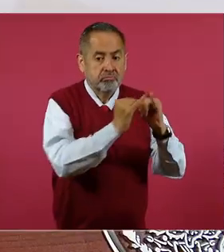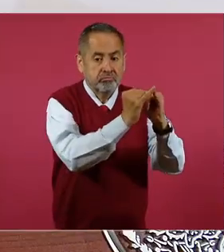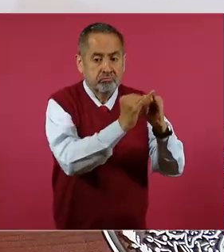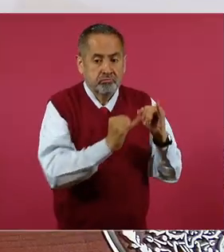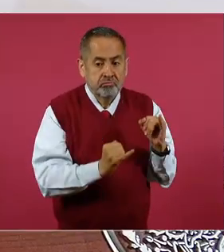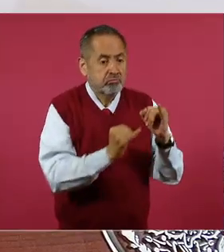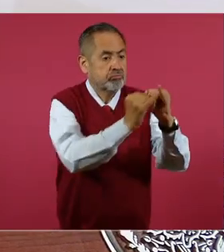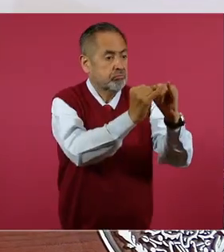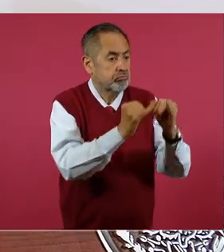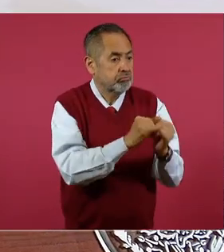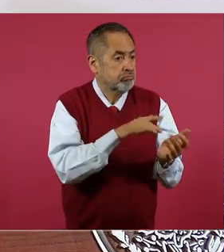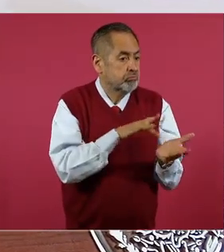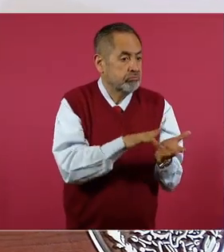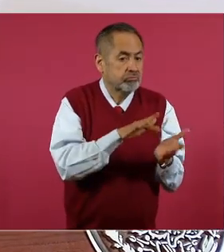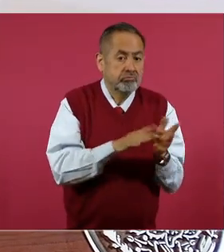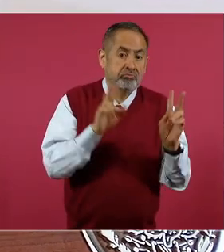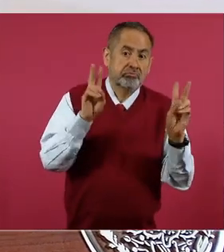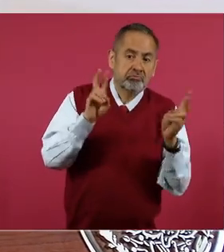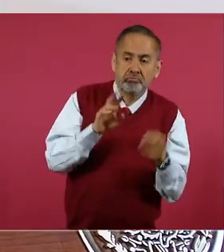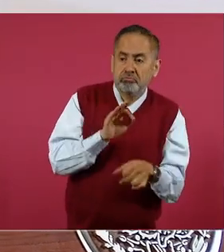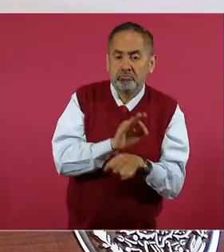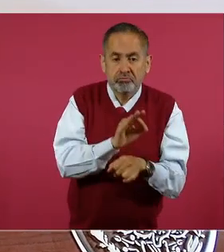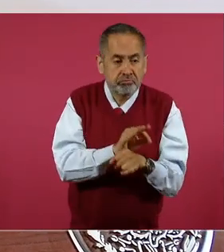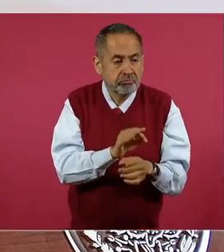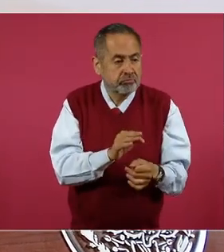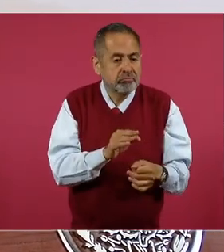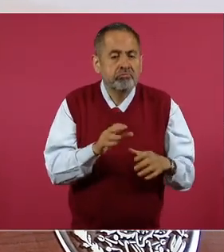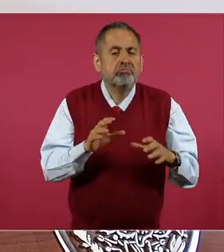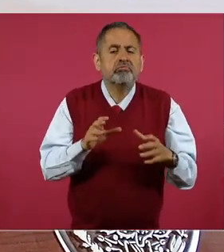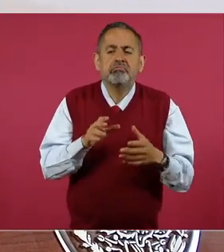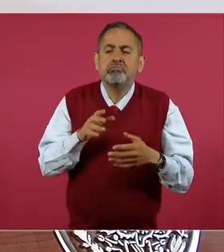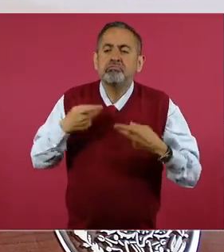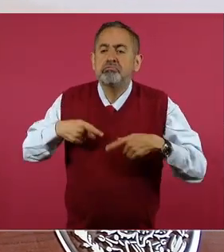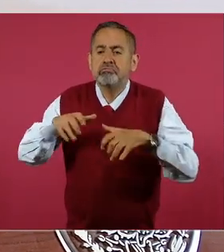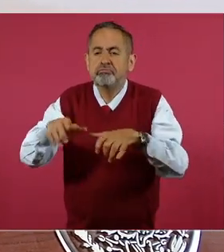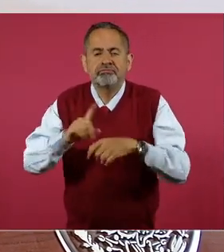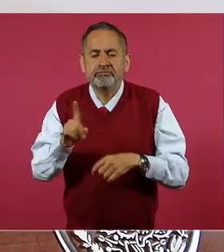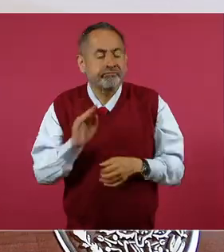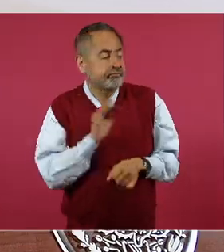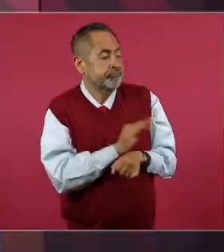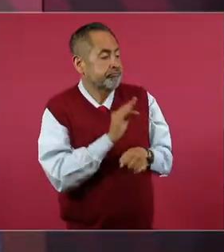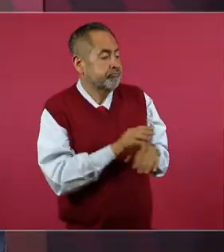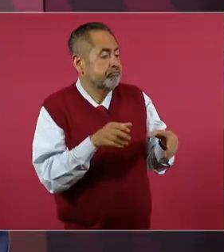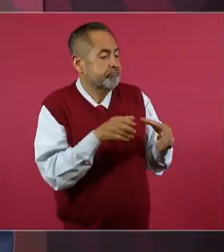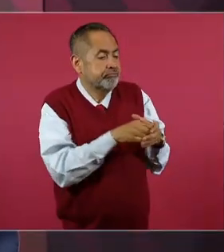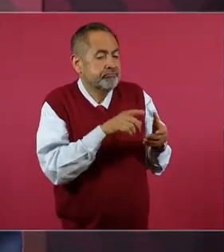para impulsar, proteger y defender